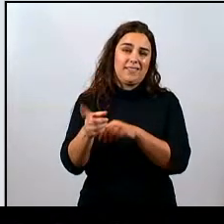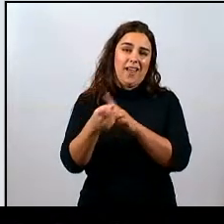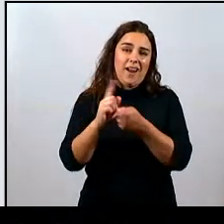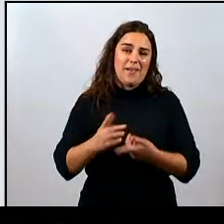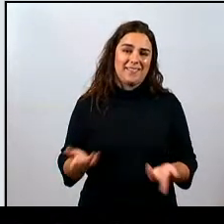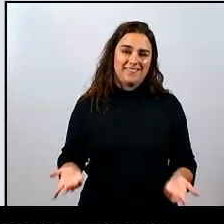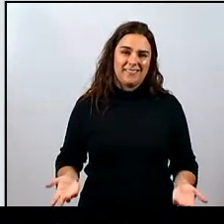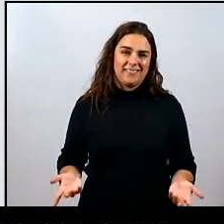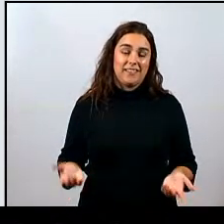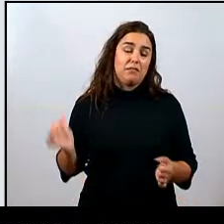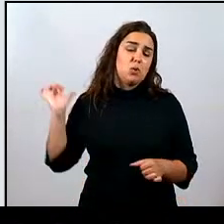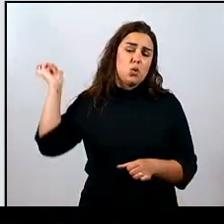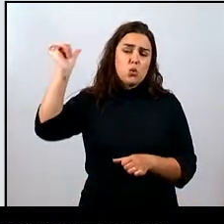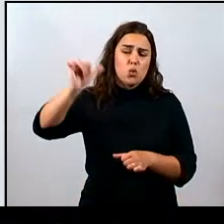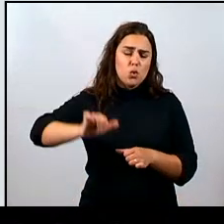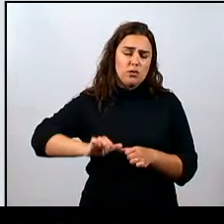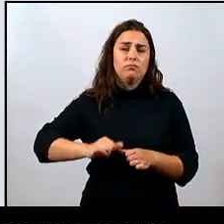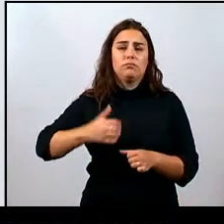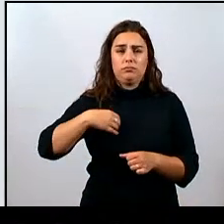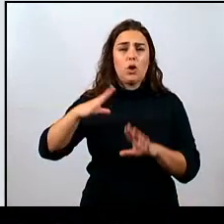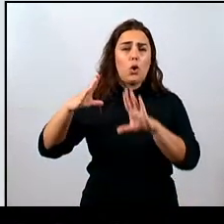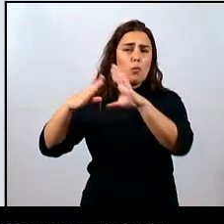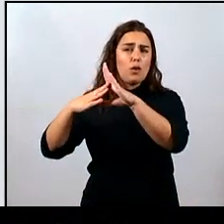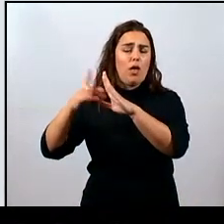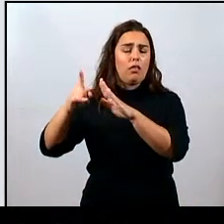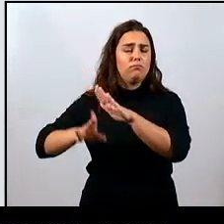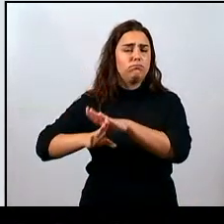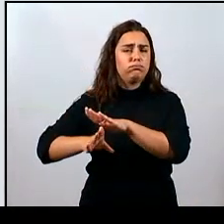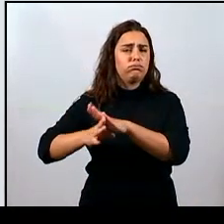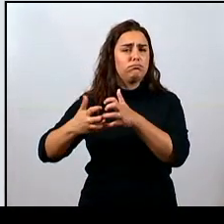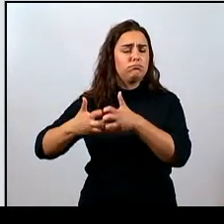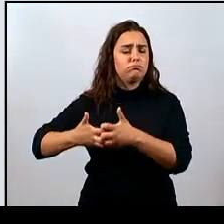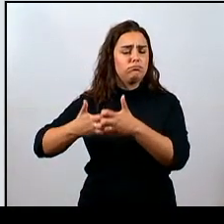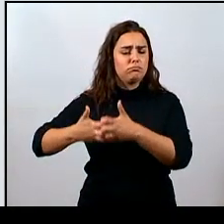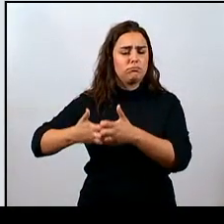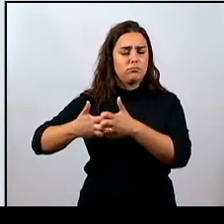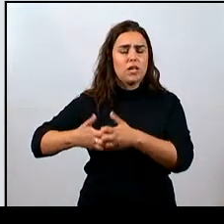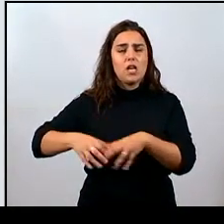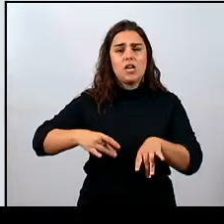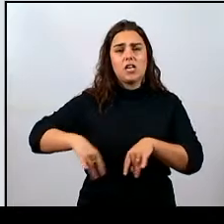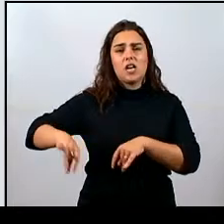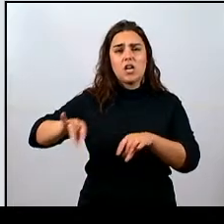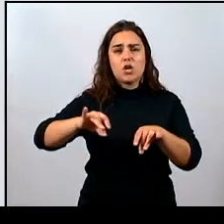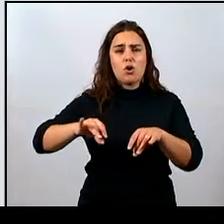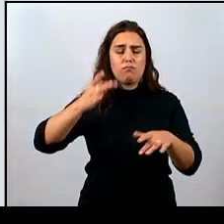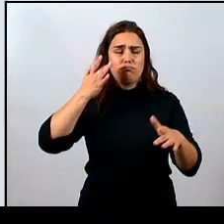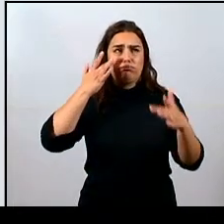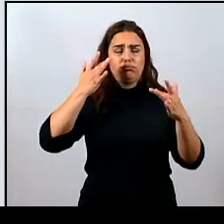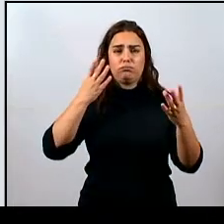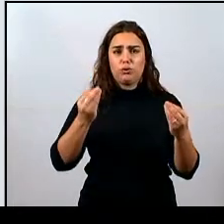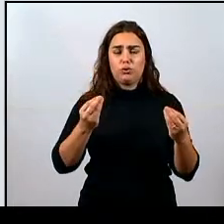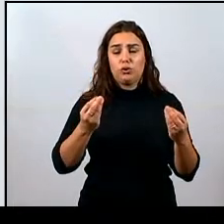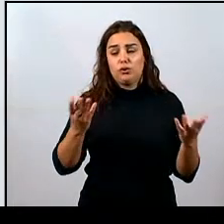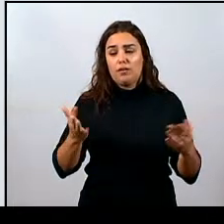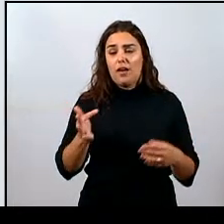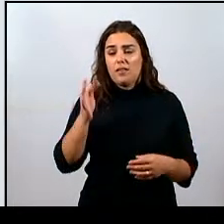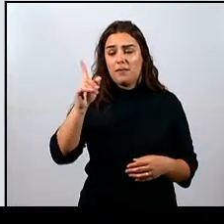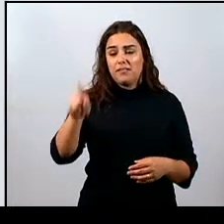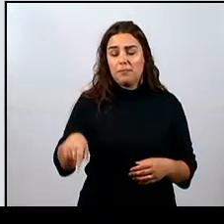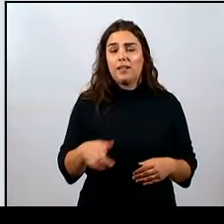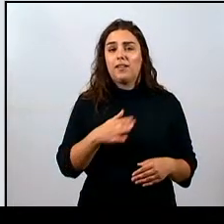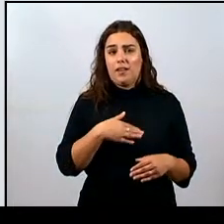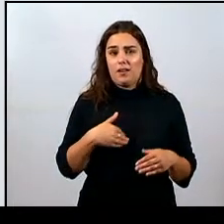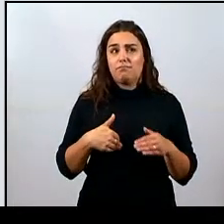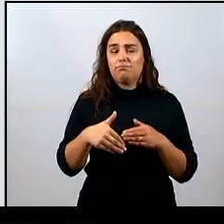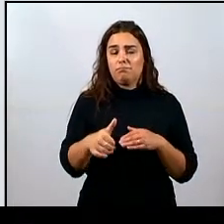con su trayectoria que la Comunidad de Madrid es una región puntera y que además aspira a más.